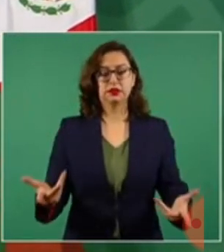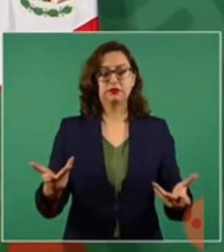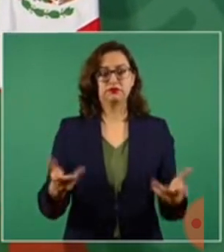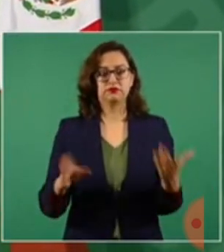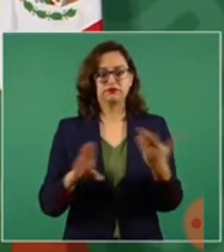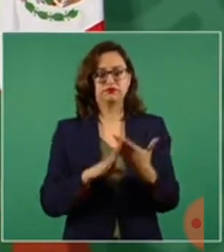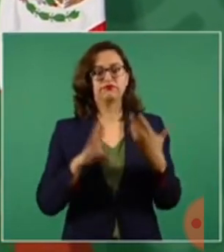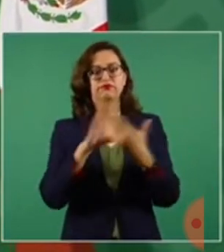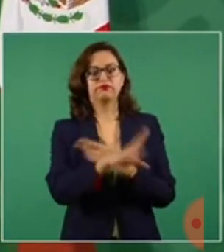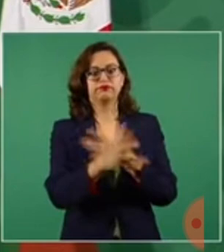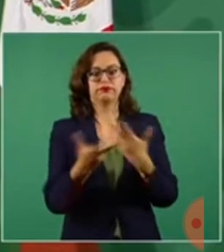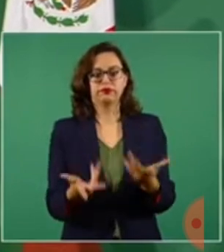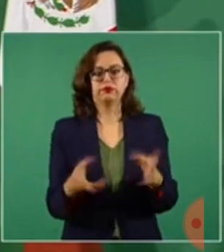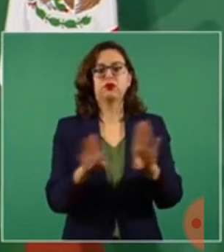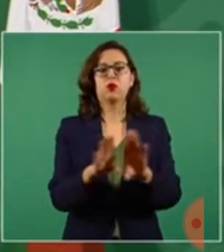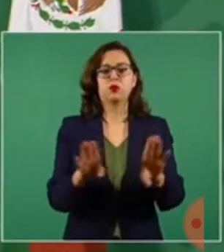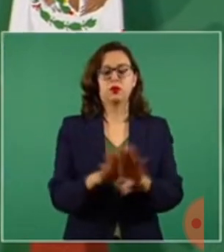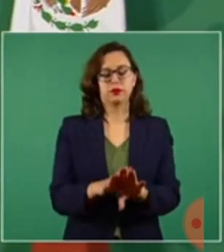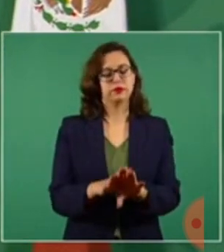es la vacuna.